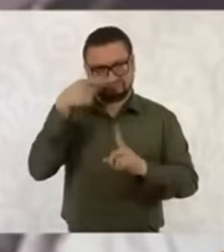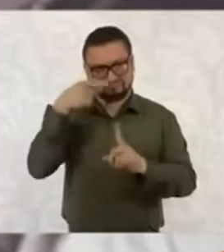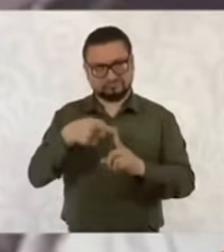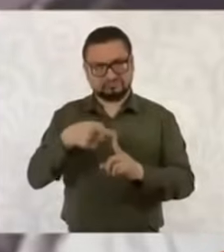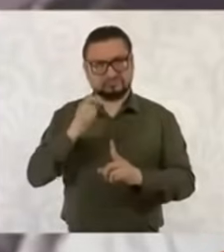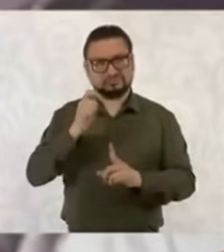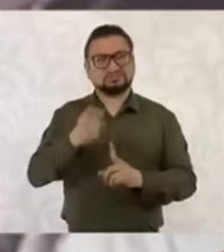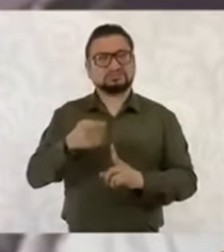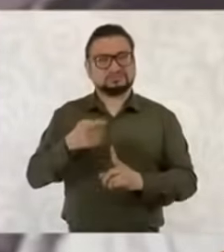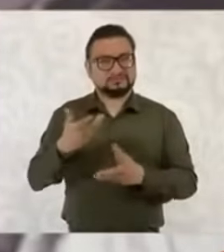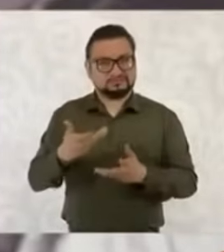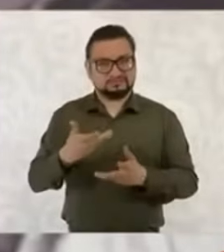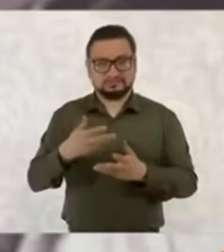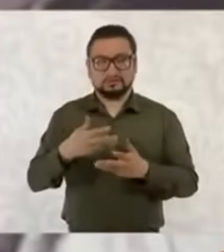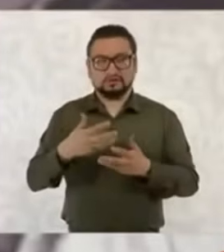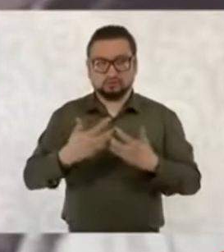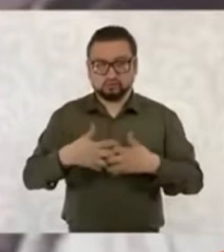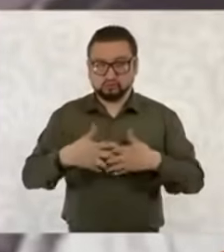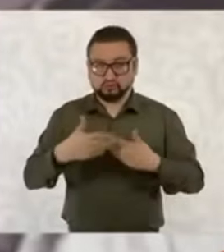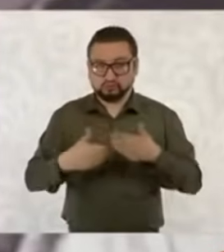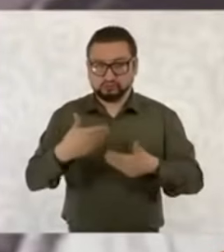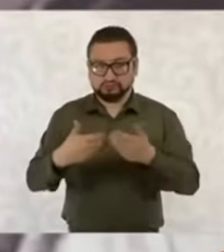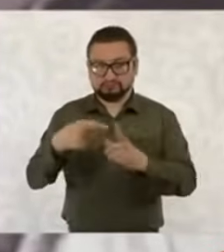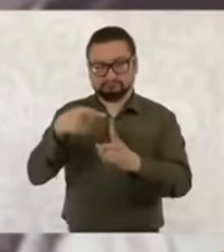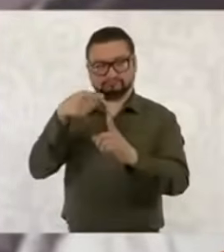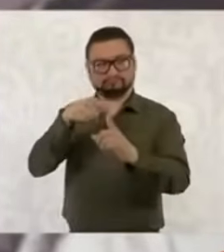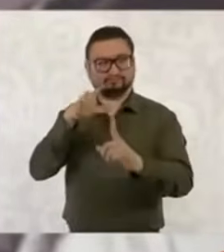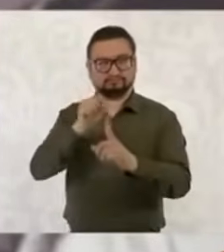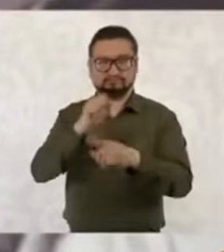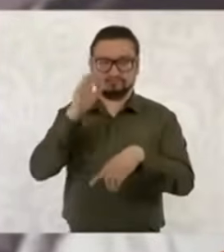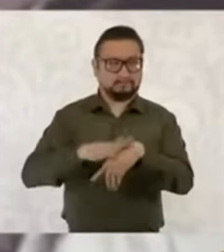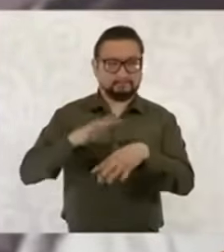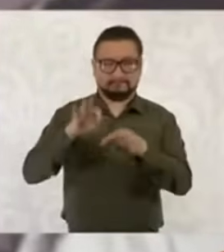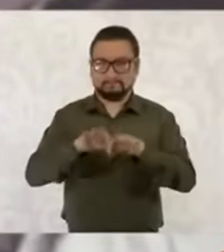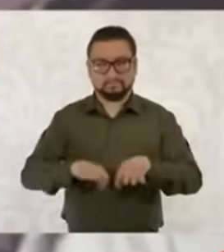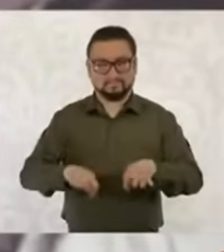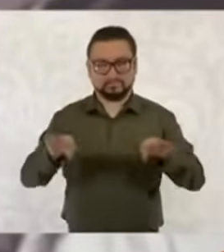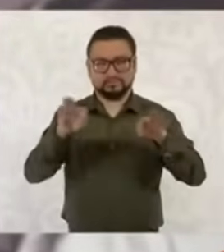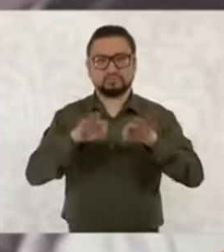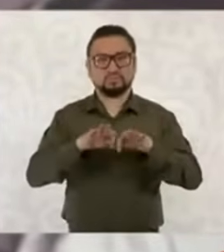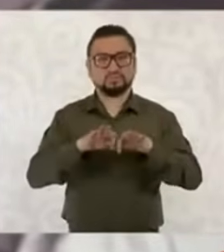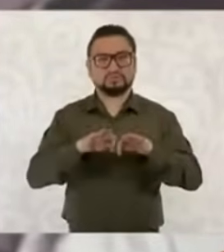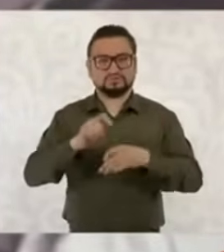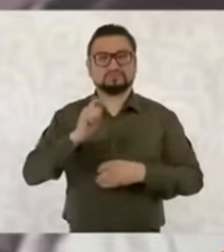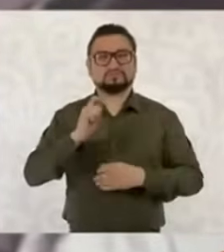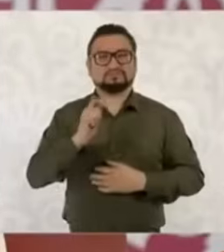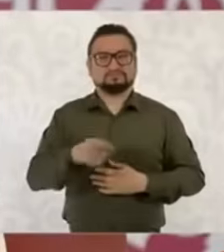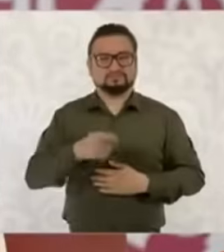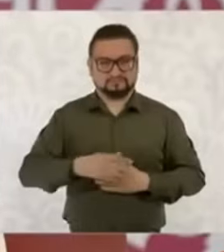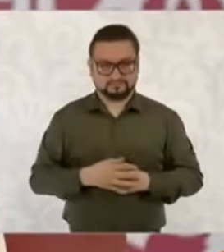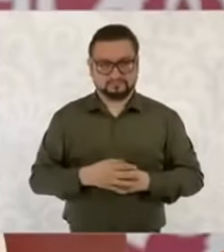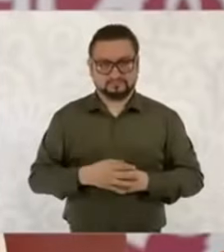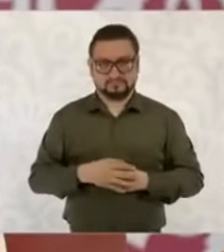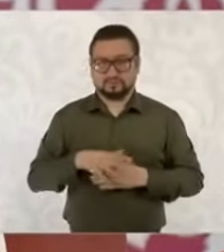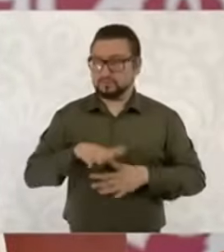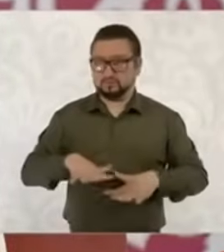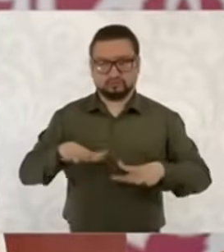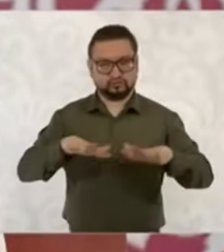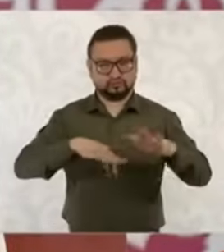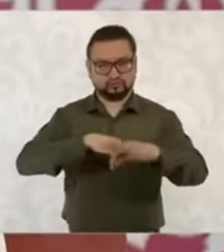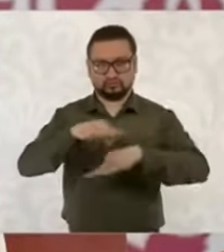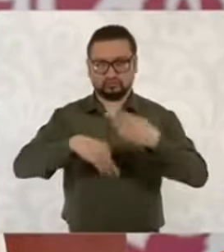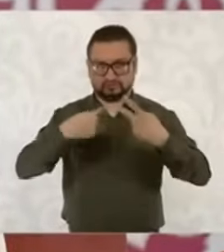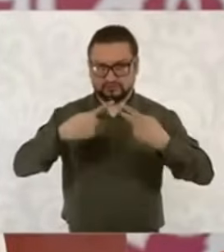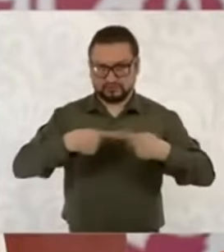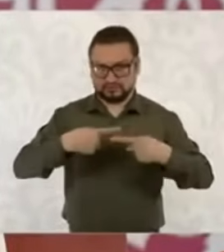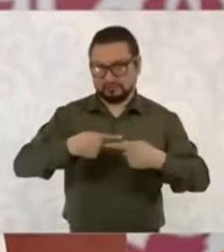en términos de lograr el objetivo más importante de esta administración. Por el bien de todos, primero los